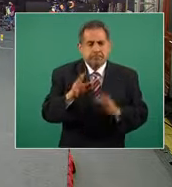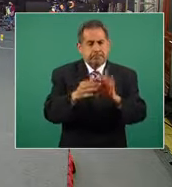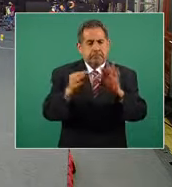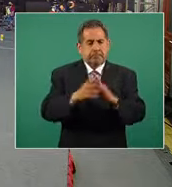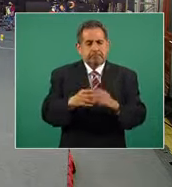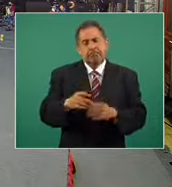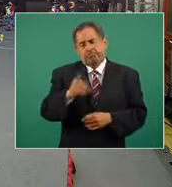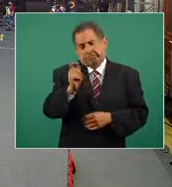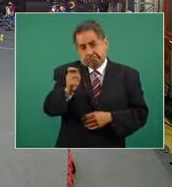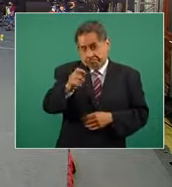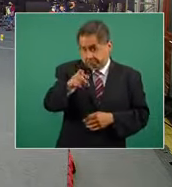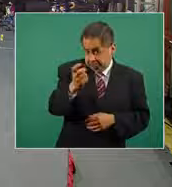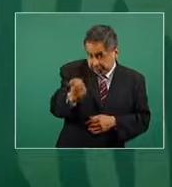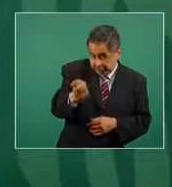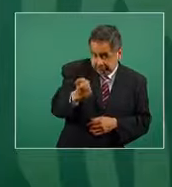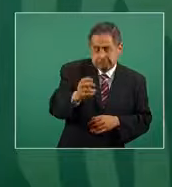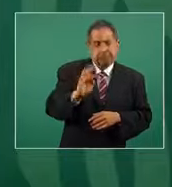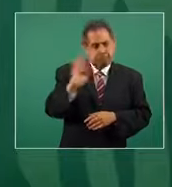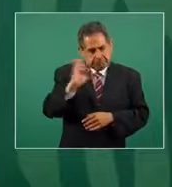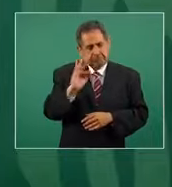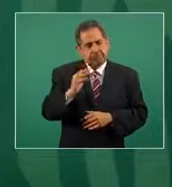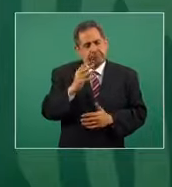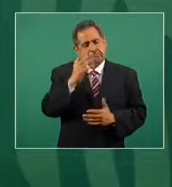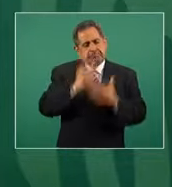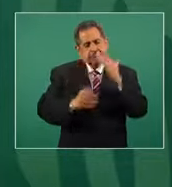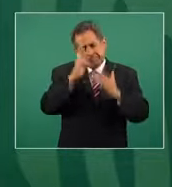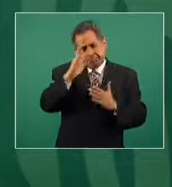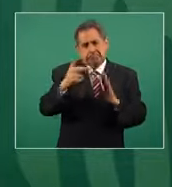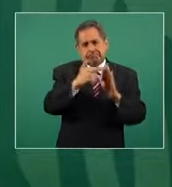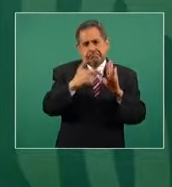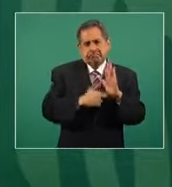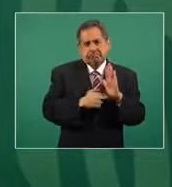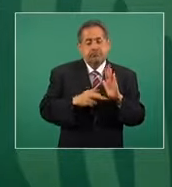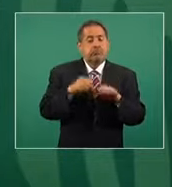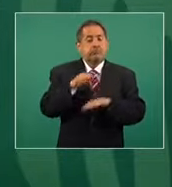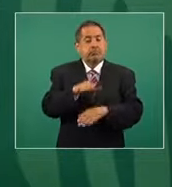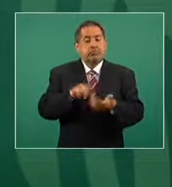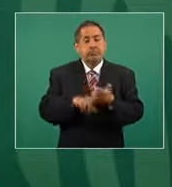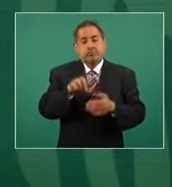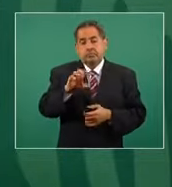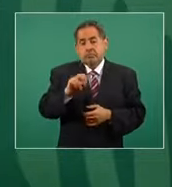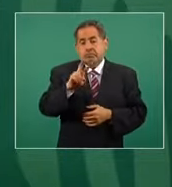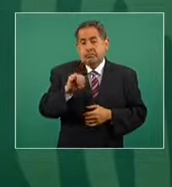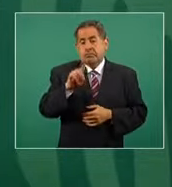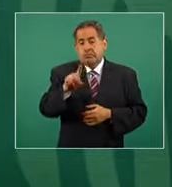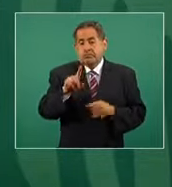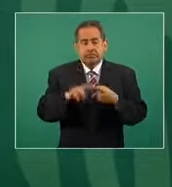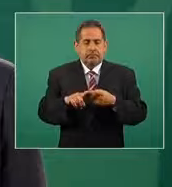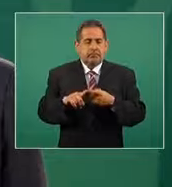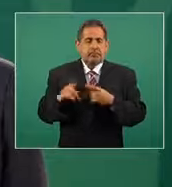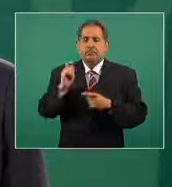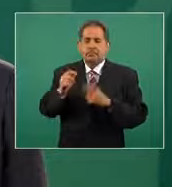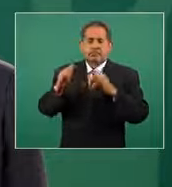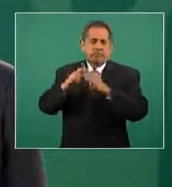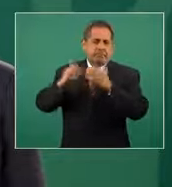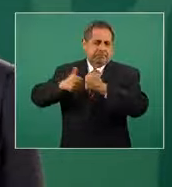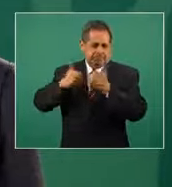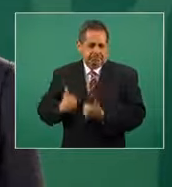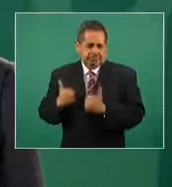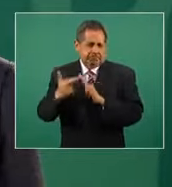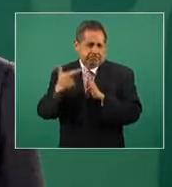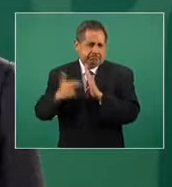una violación lo que usted dice a las normas respecto al COVID, a la pandemia, es decir, a la cuarentena y